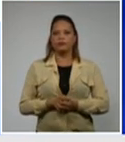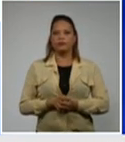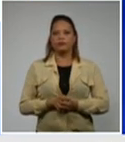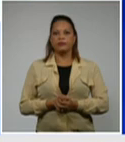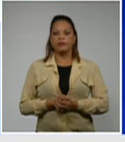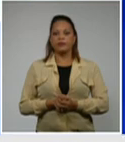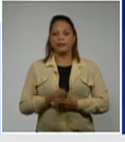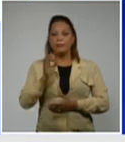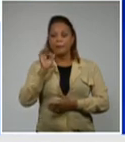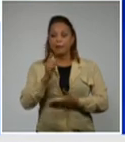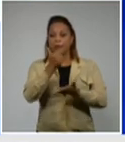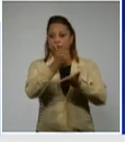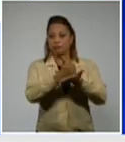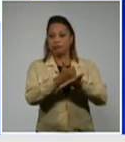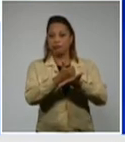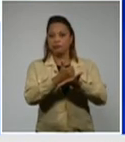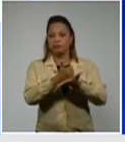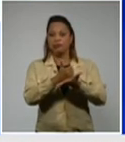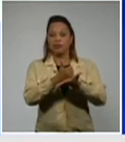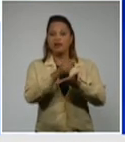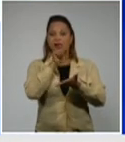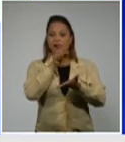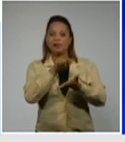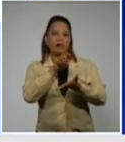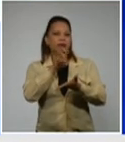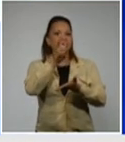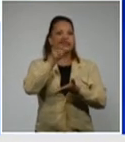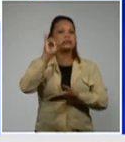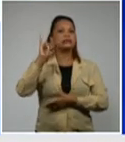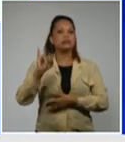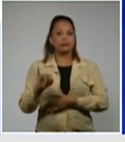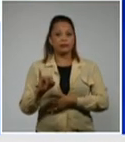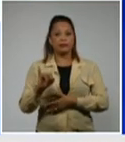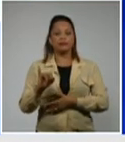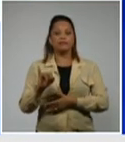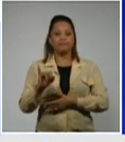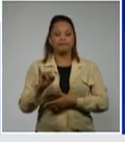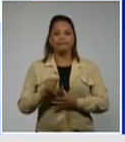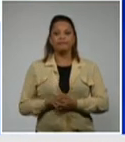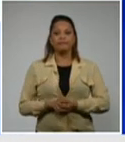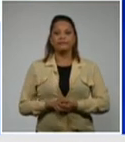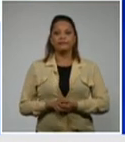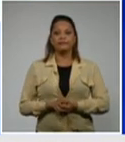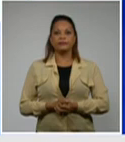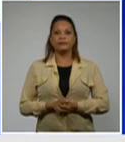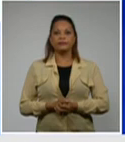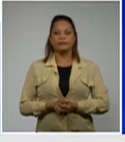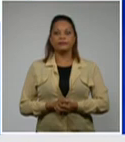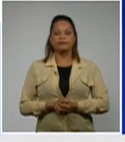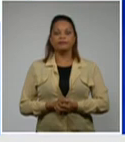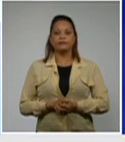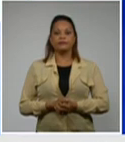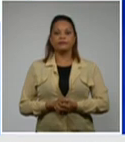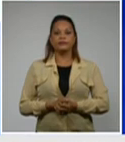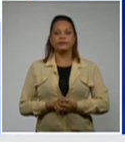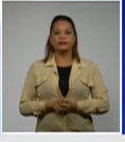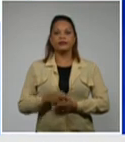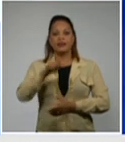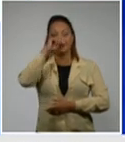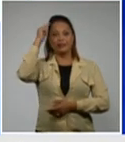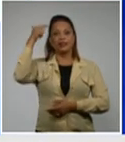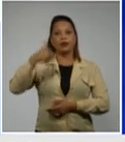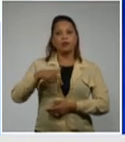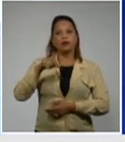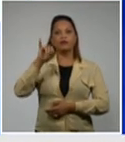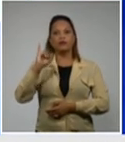del Río, que es el que ha estado con una mayor incidencia, con 36 casos autóctonos, San Juan con